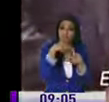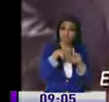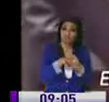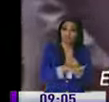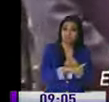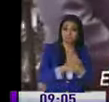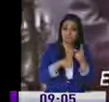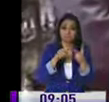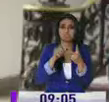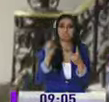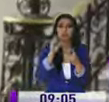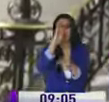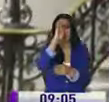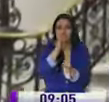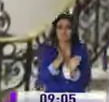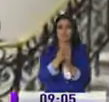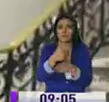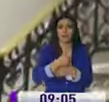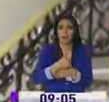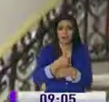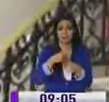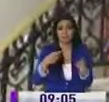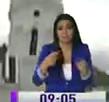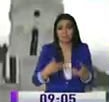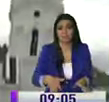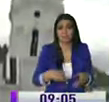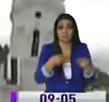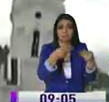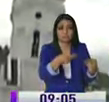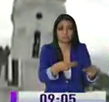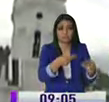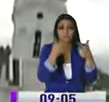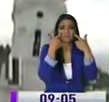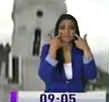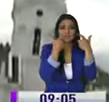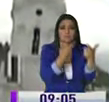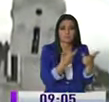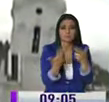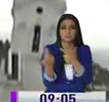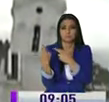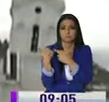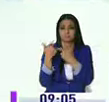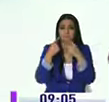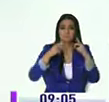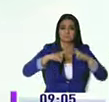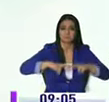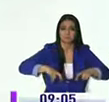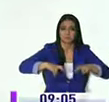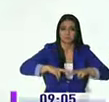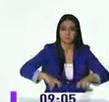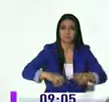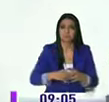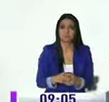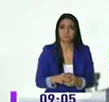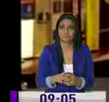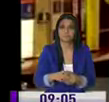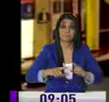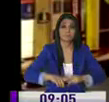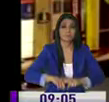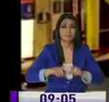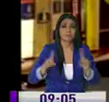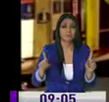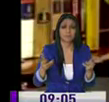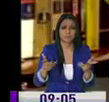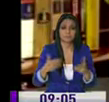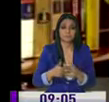deslealtad que el tema ya está en manos de la fiscalía general del estado pero además por cuerdas separadas la